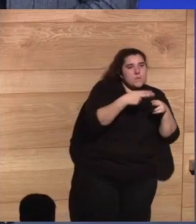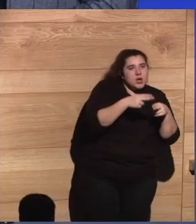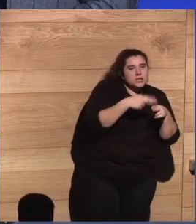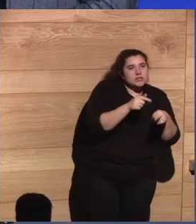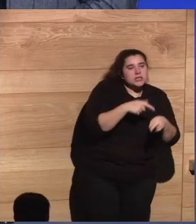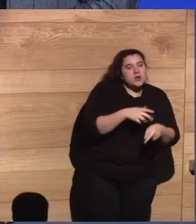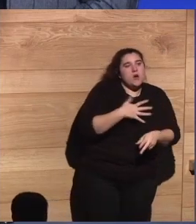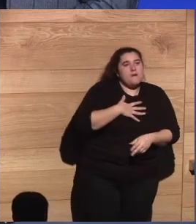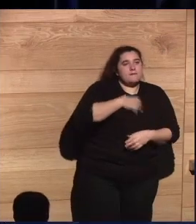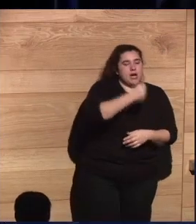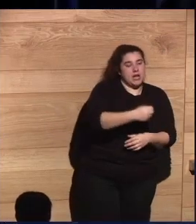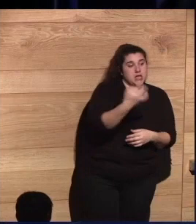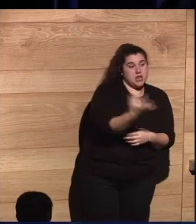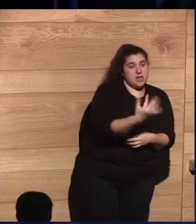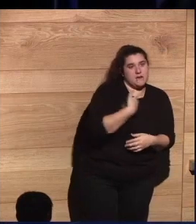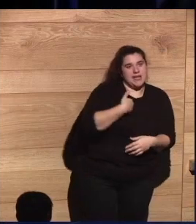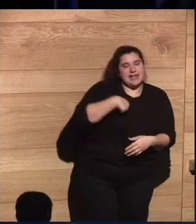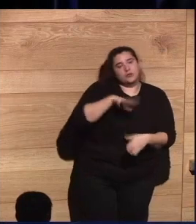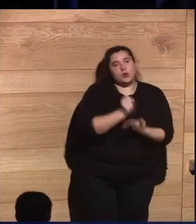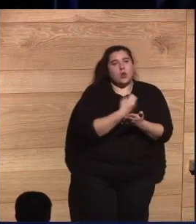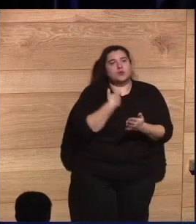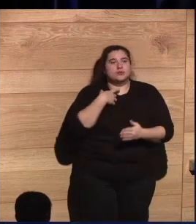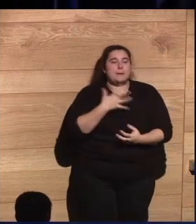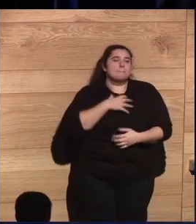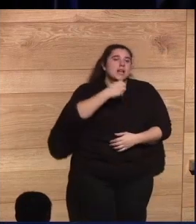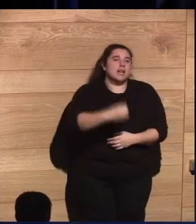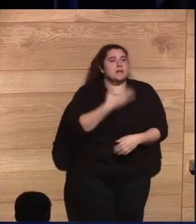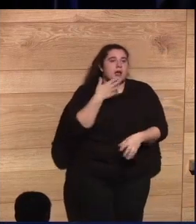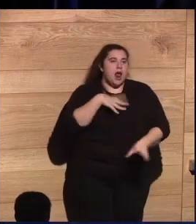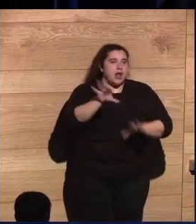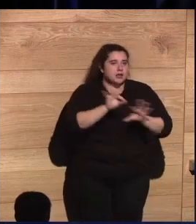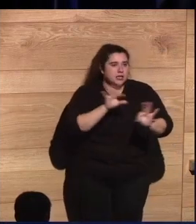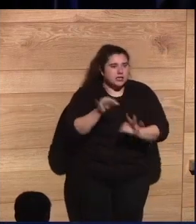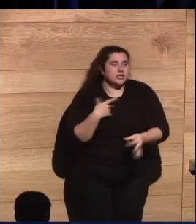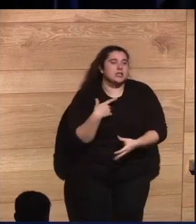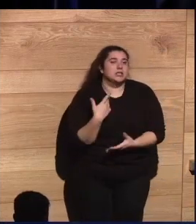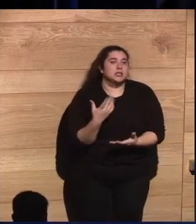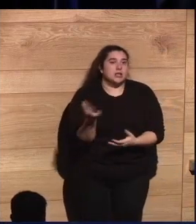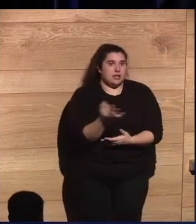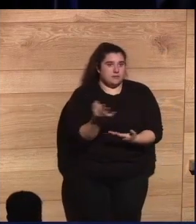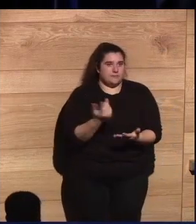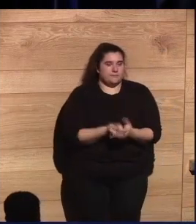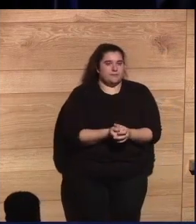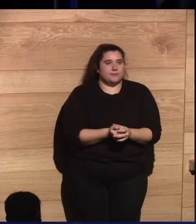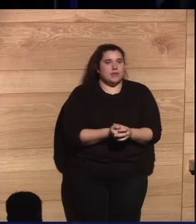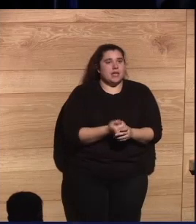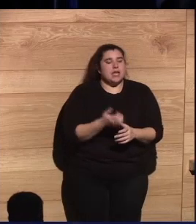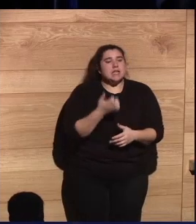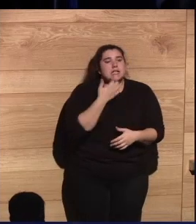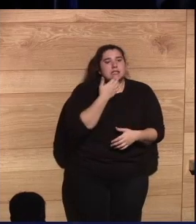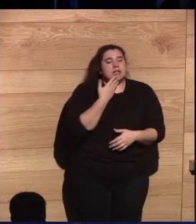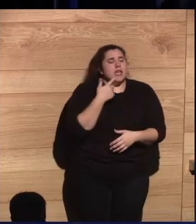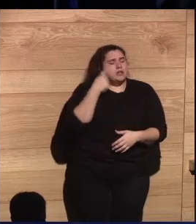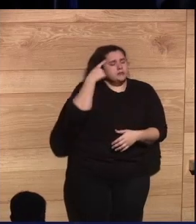ser valiente, o cualquier persona en su entorno tiene que ser valiente para tomar decisiones, y aunque incomoden, pero cuando uno sabe lo que tiene que hacer o